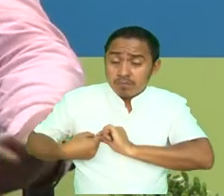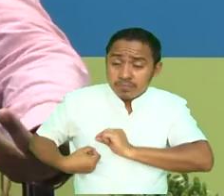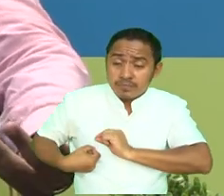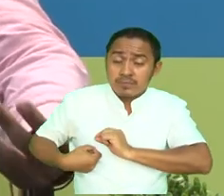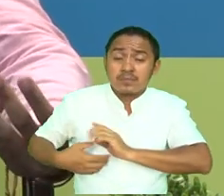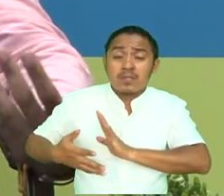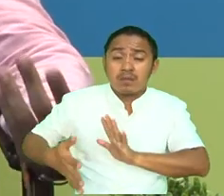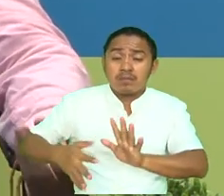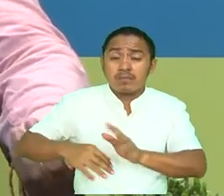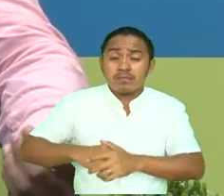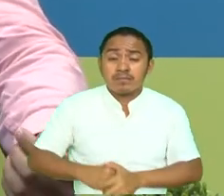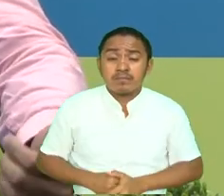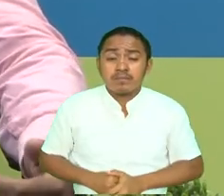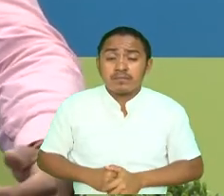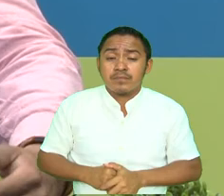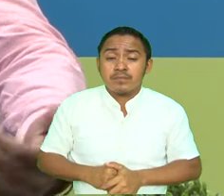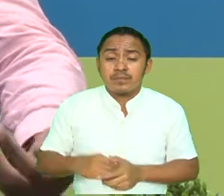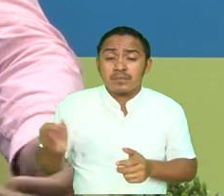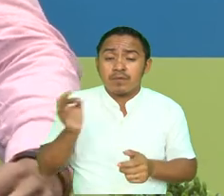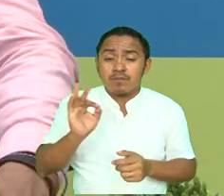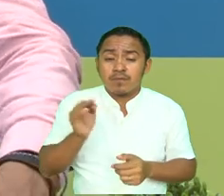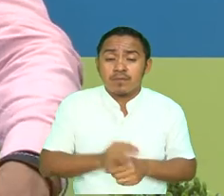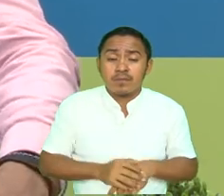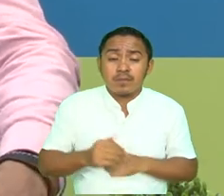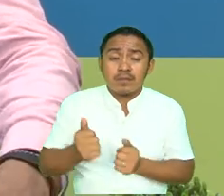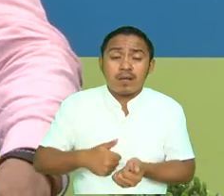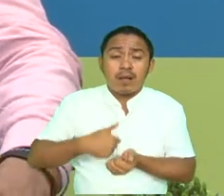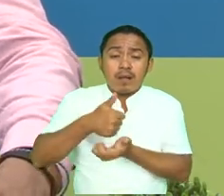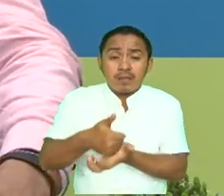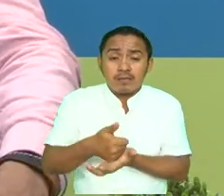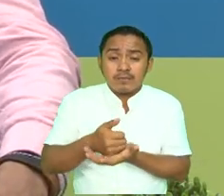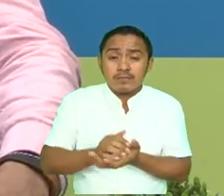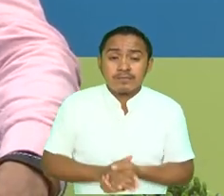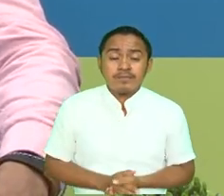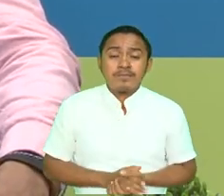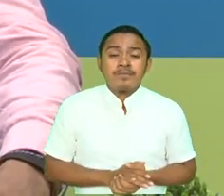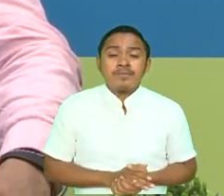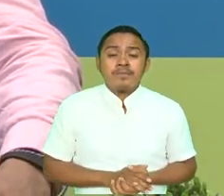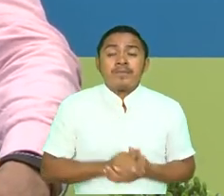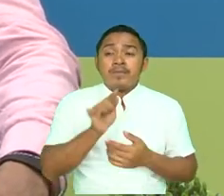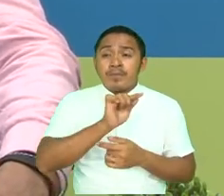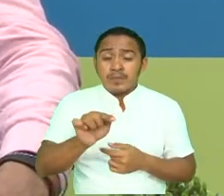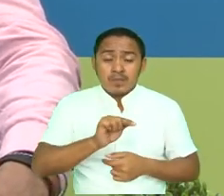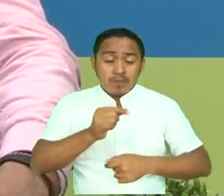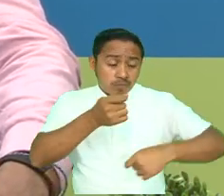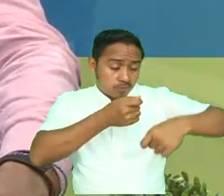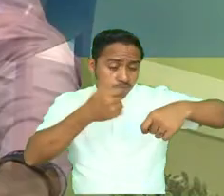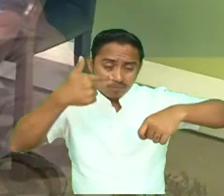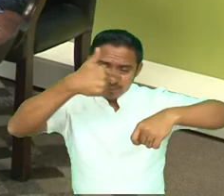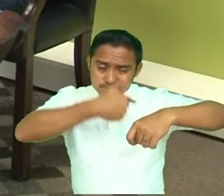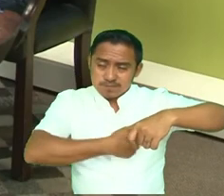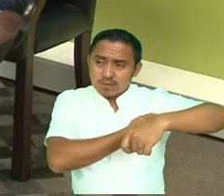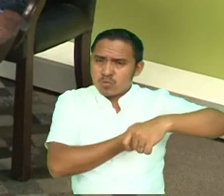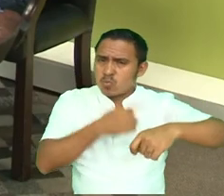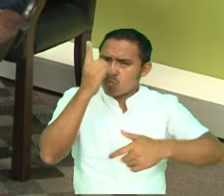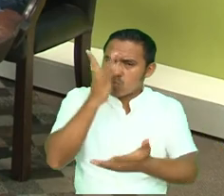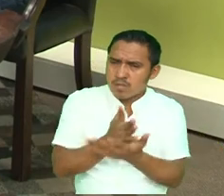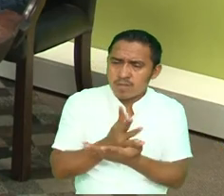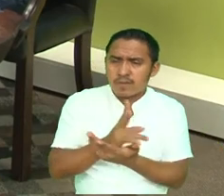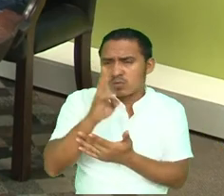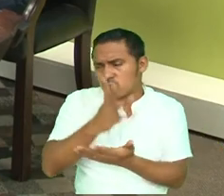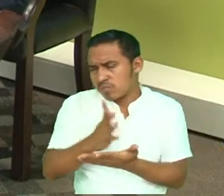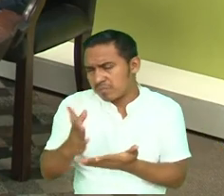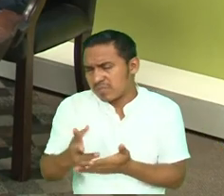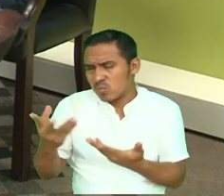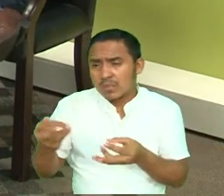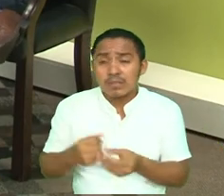y hay evidencia científica que le va a ayudar al paciente. ¿Esta terapia láser se aplica una vez, se aplica varias veces? Se aplica varias